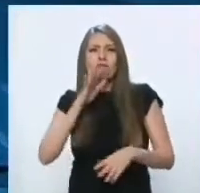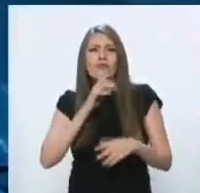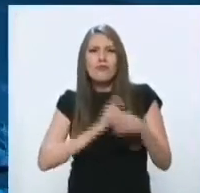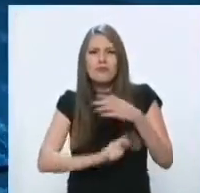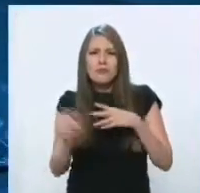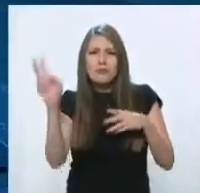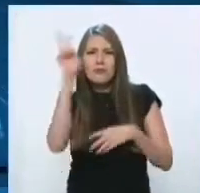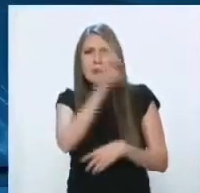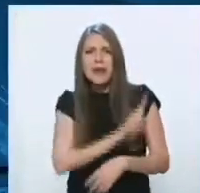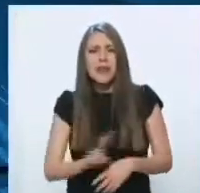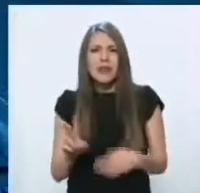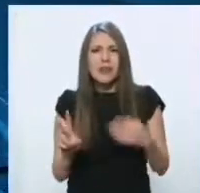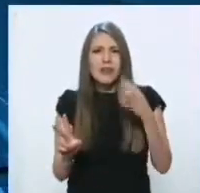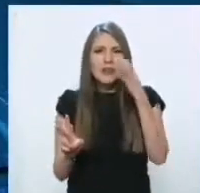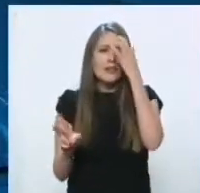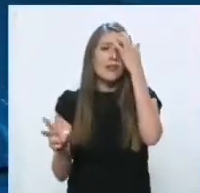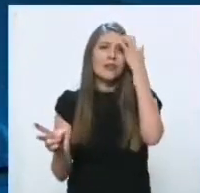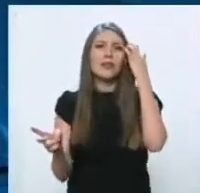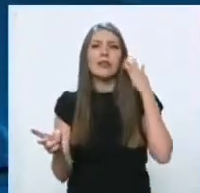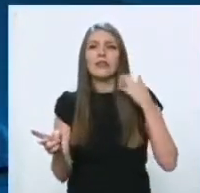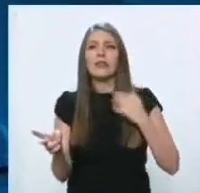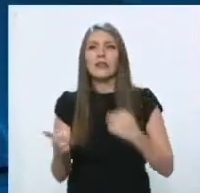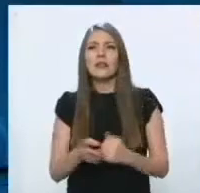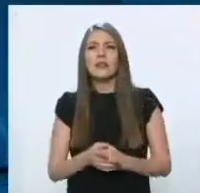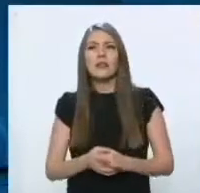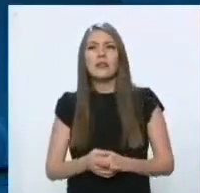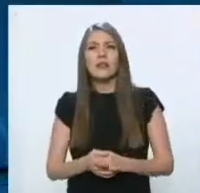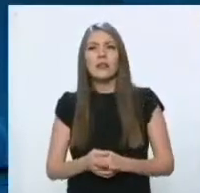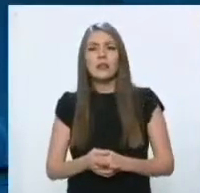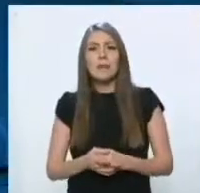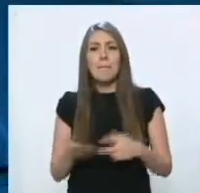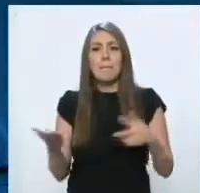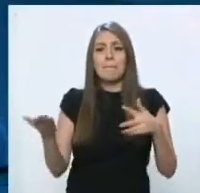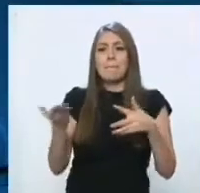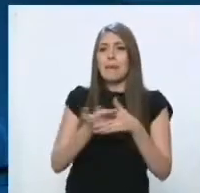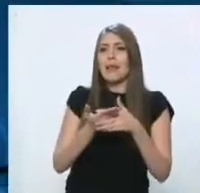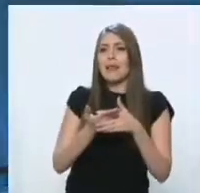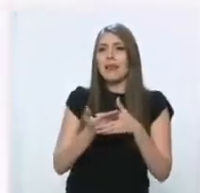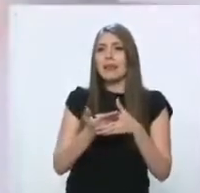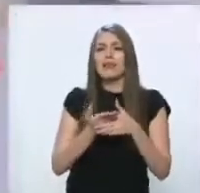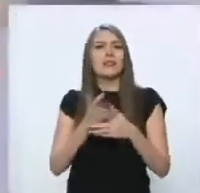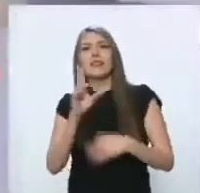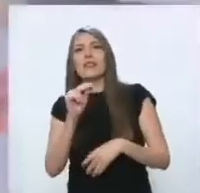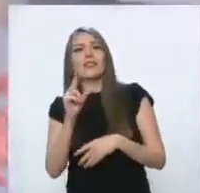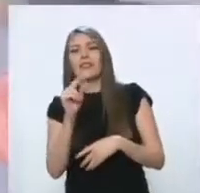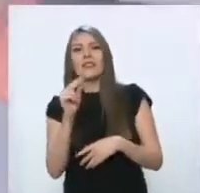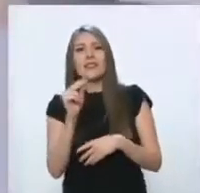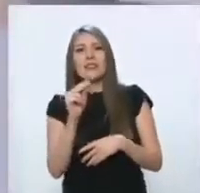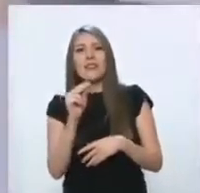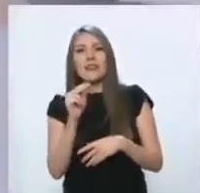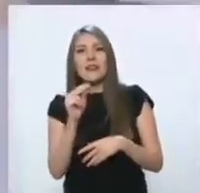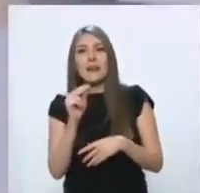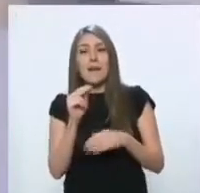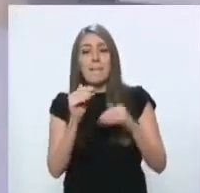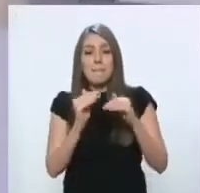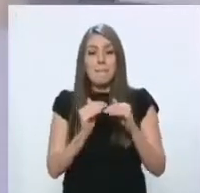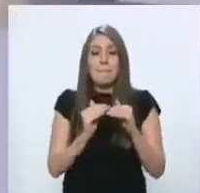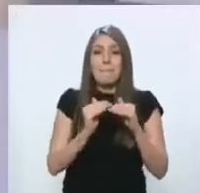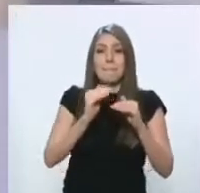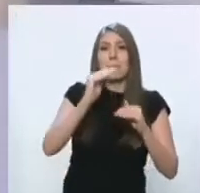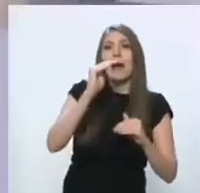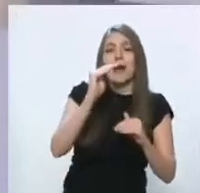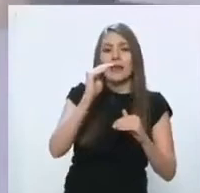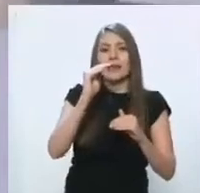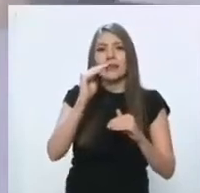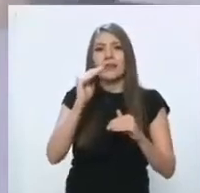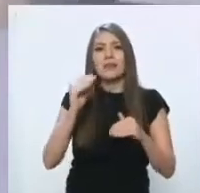sea, y una mitad de, no una mitad, más bien la mayor parte de